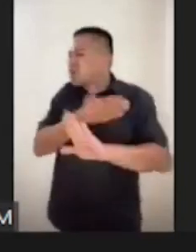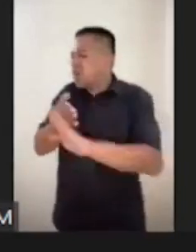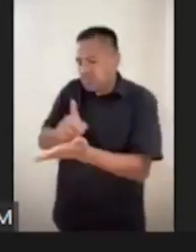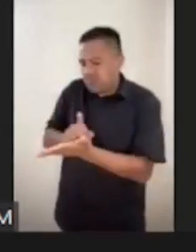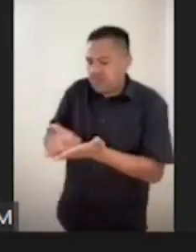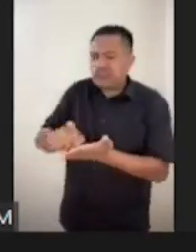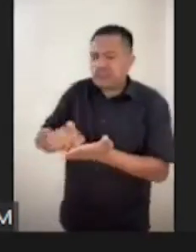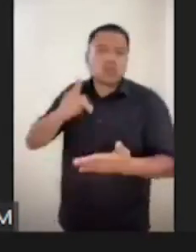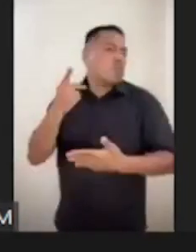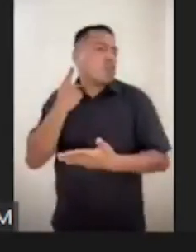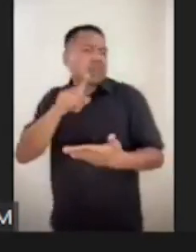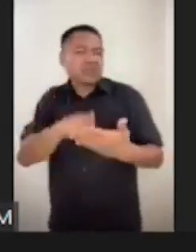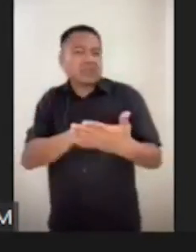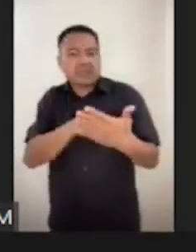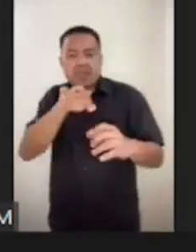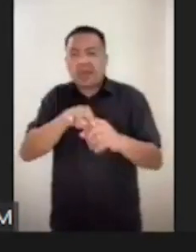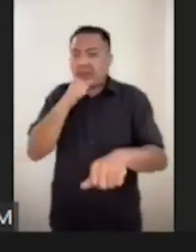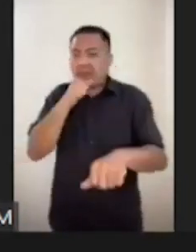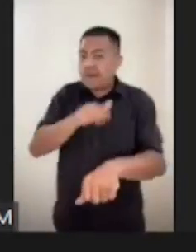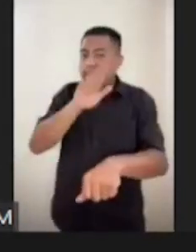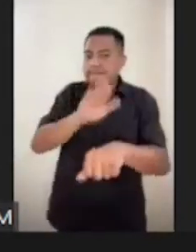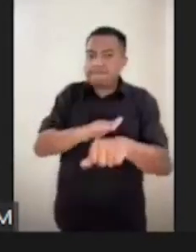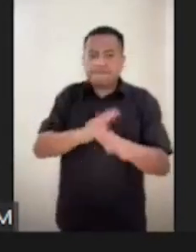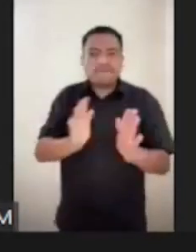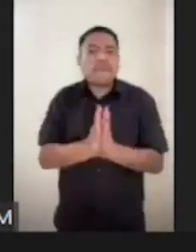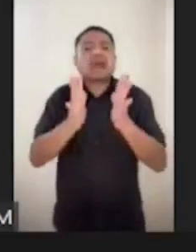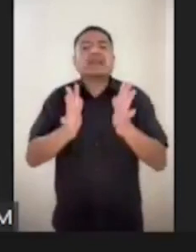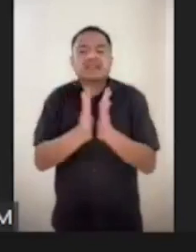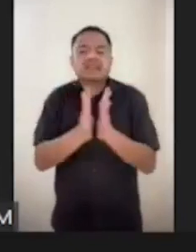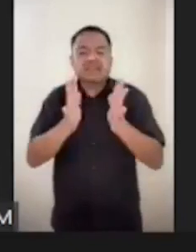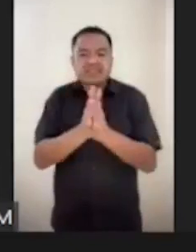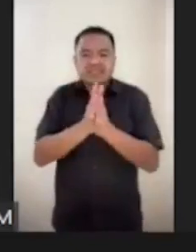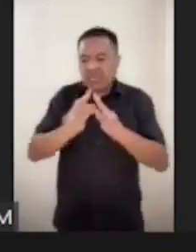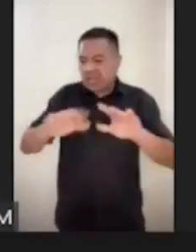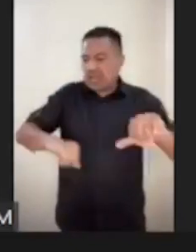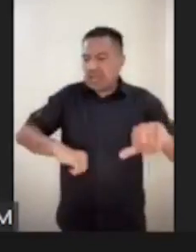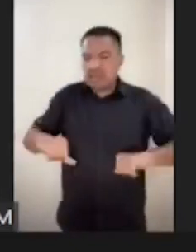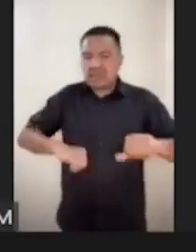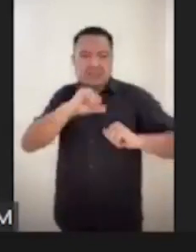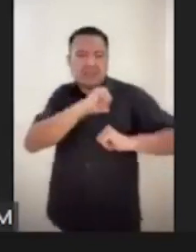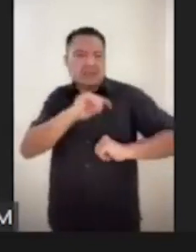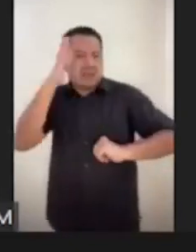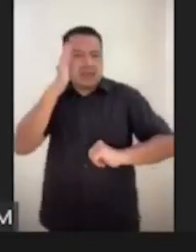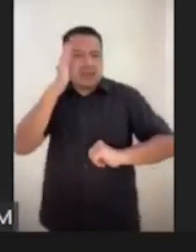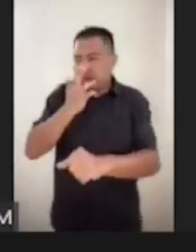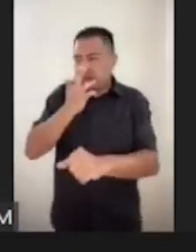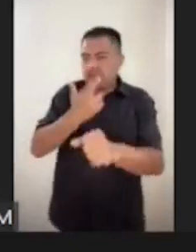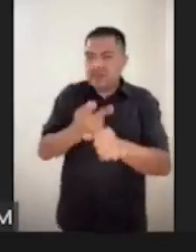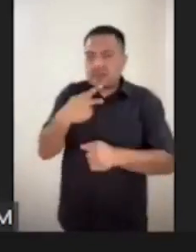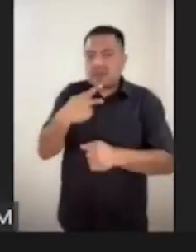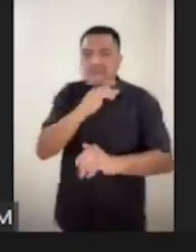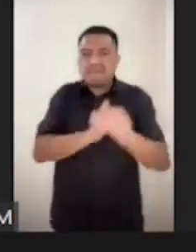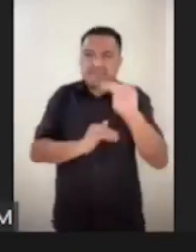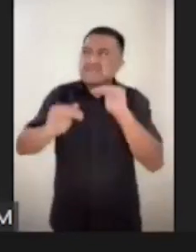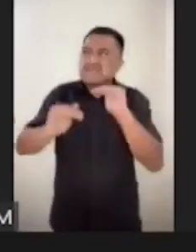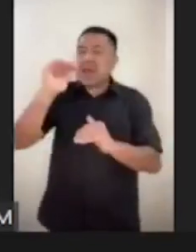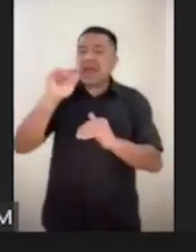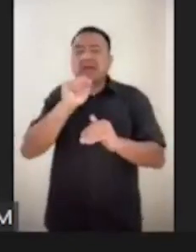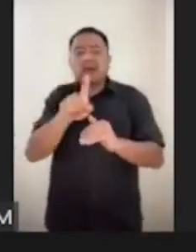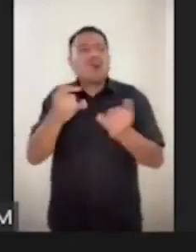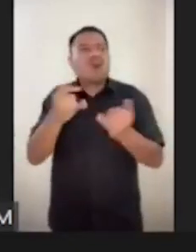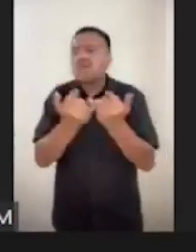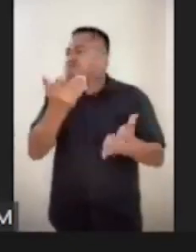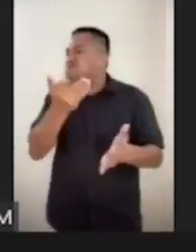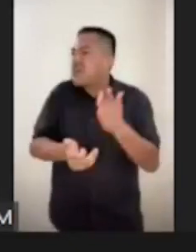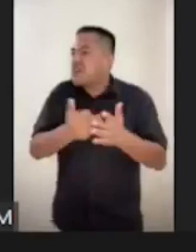derechos político-electorales en las vertientes de participación política y ejercicio efectivo del cargo y de debate público. Máxime que del análisis realizado a la